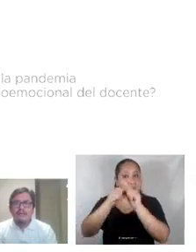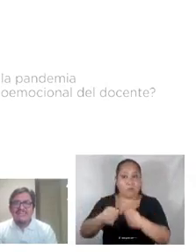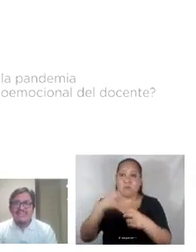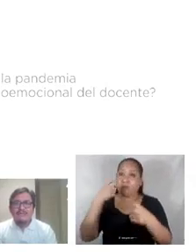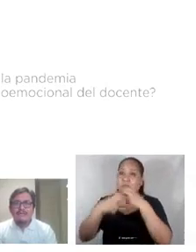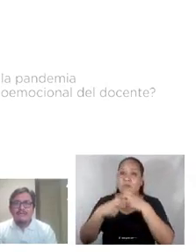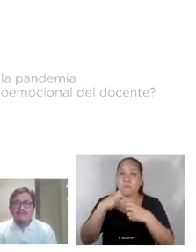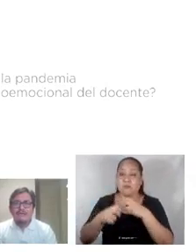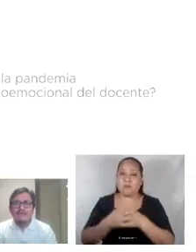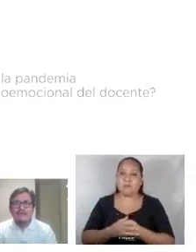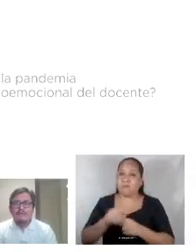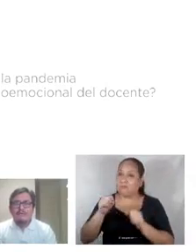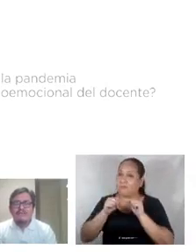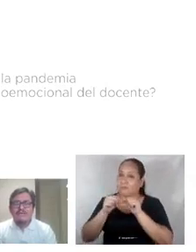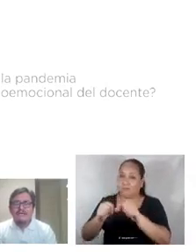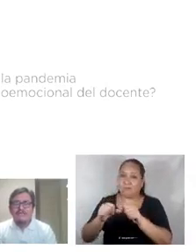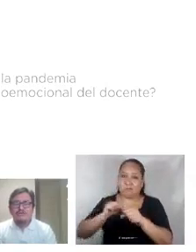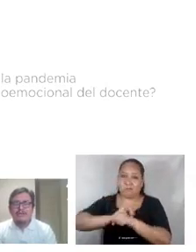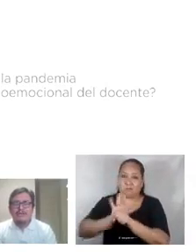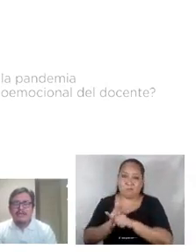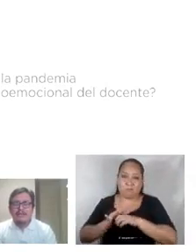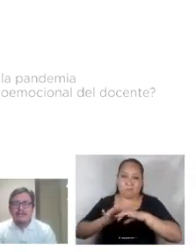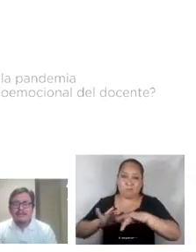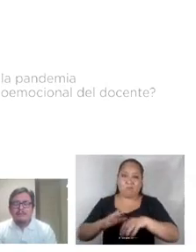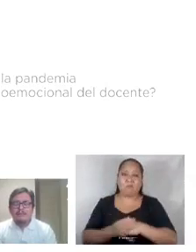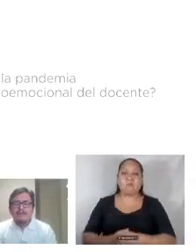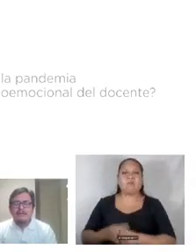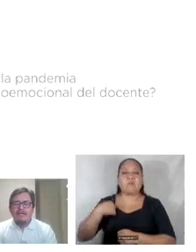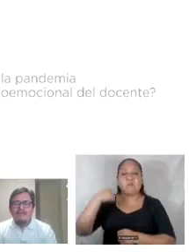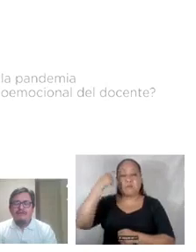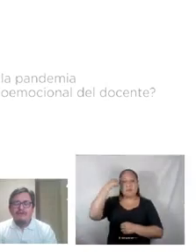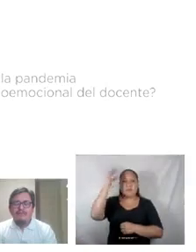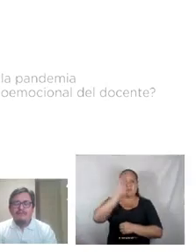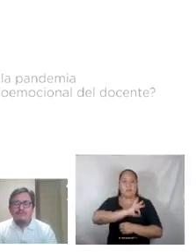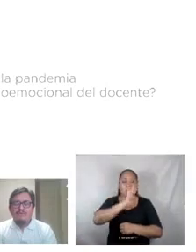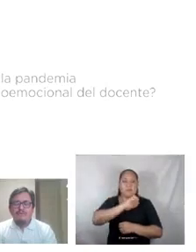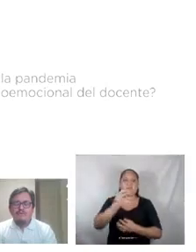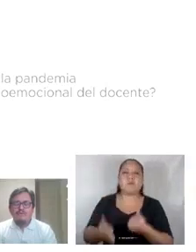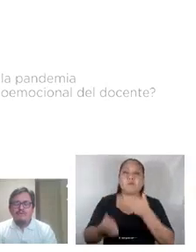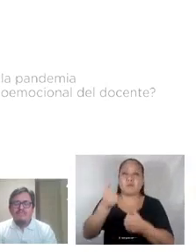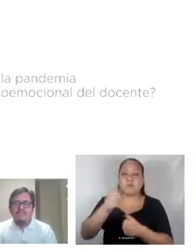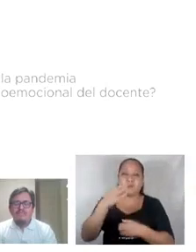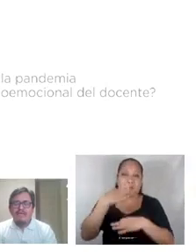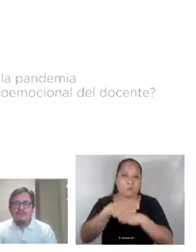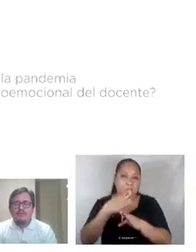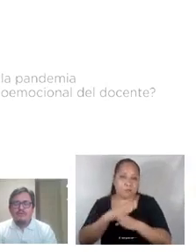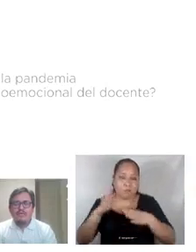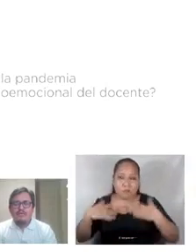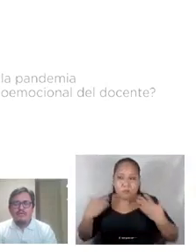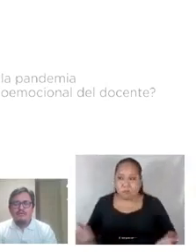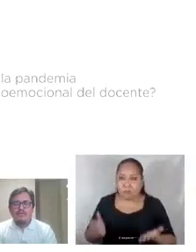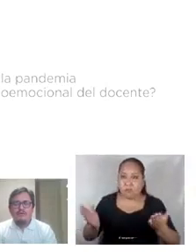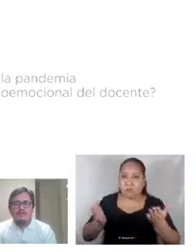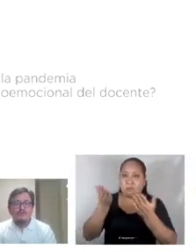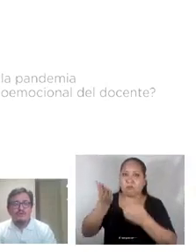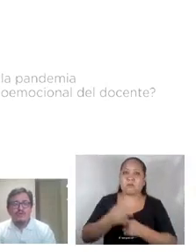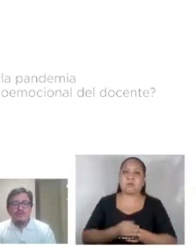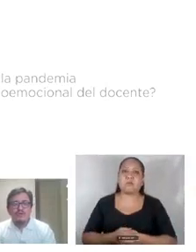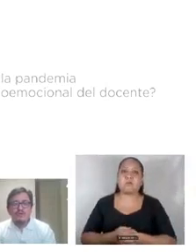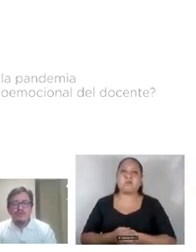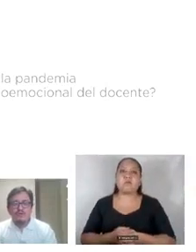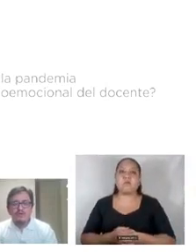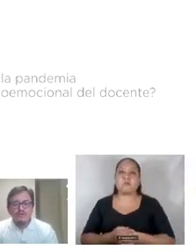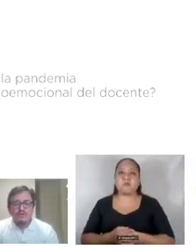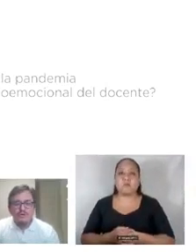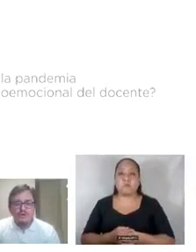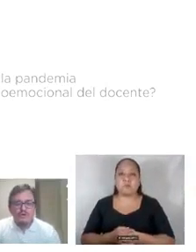problema latente. Y yo aprovecharía esto para ver de qué formas podemos potenciar ello, porque yo tengo